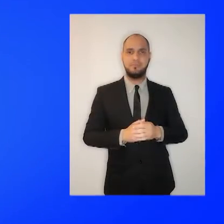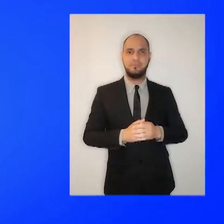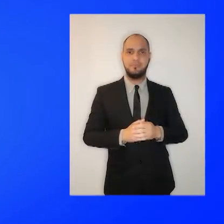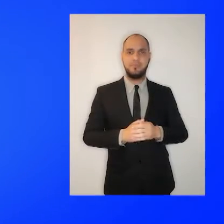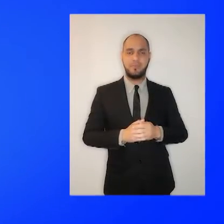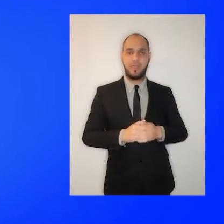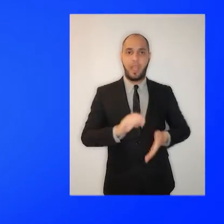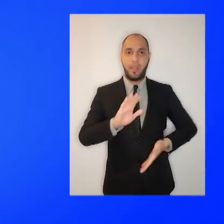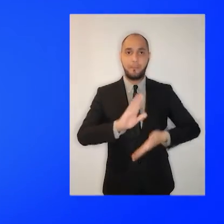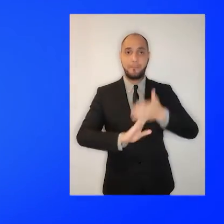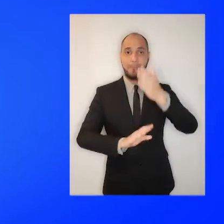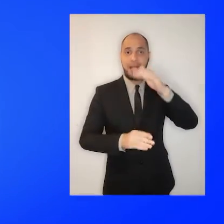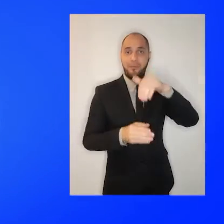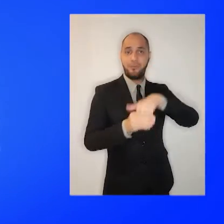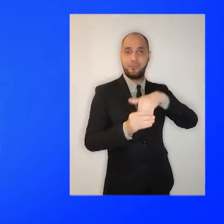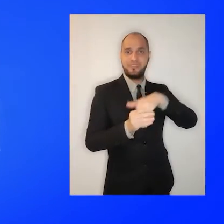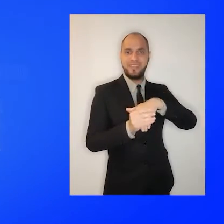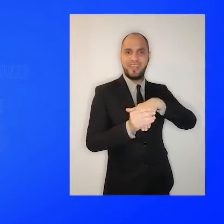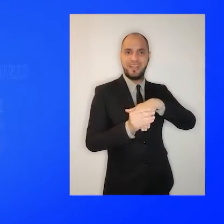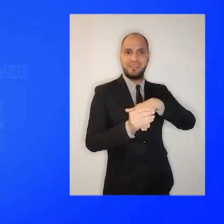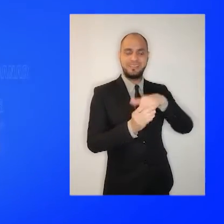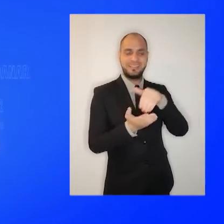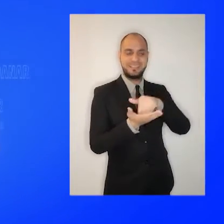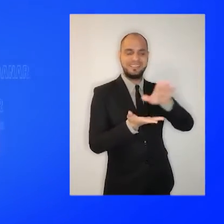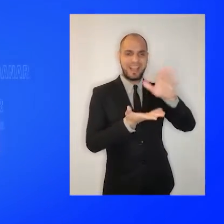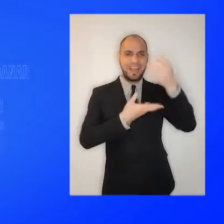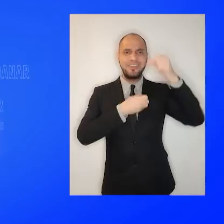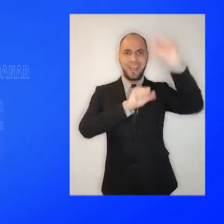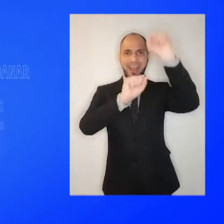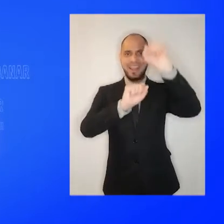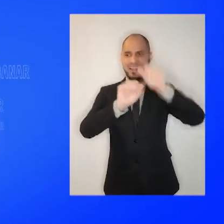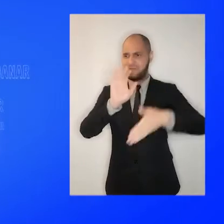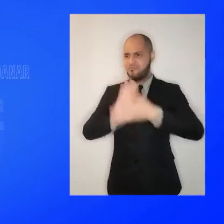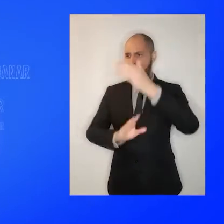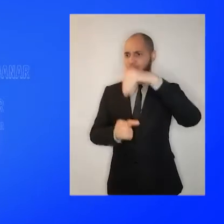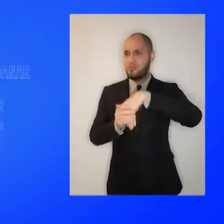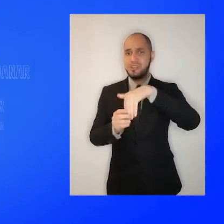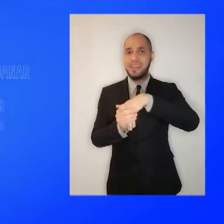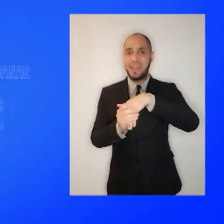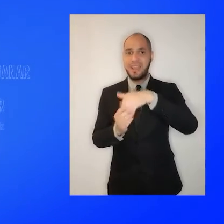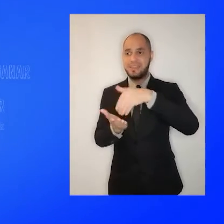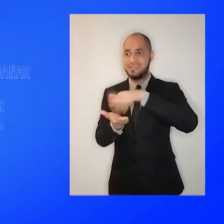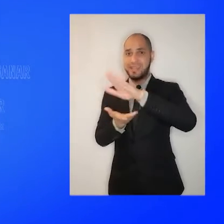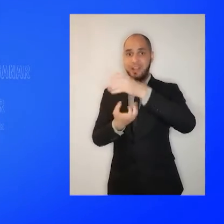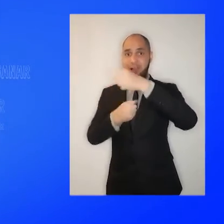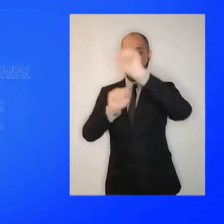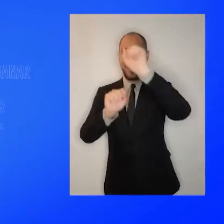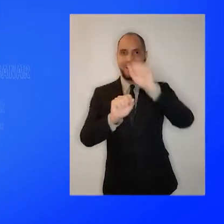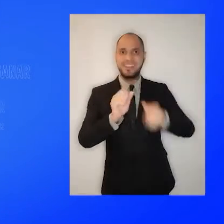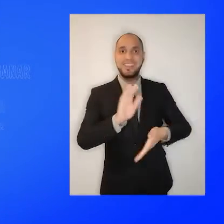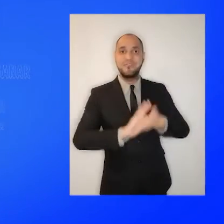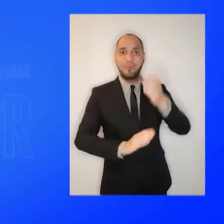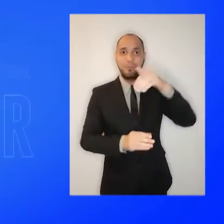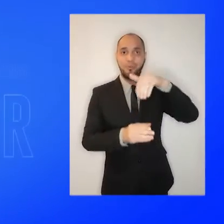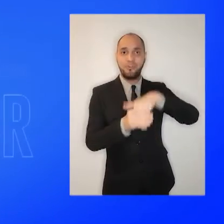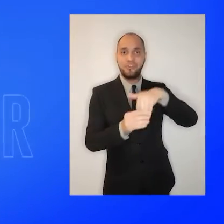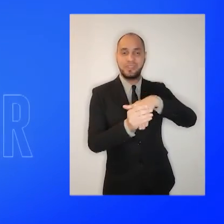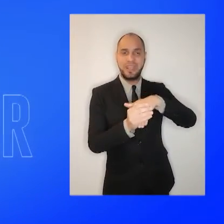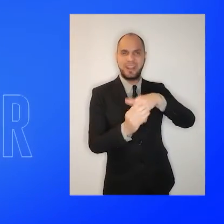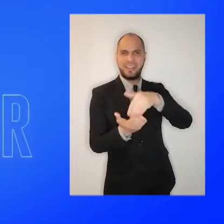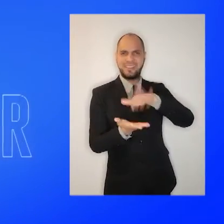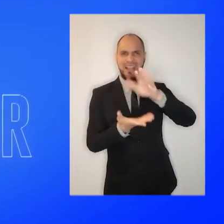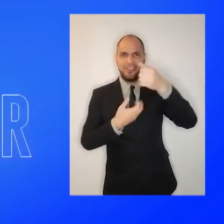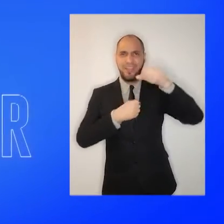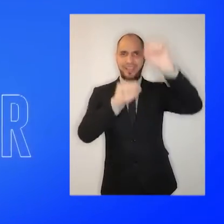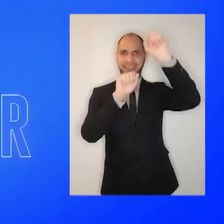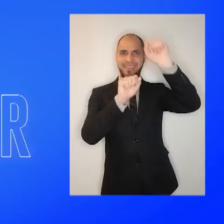Si vamos a votar, el rechazo va a ganar. Si vamos a votar, el rechazo va a ganar. Si vamos a votar, si vamos a votar, el rechazo va a ganar. Si